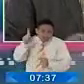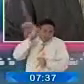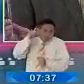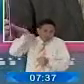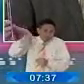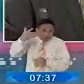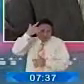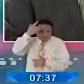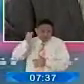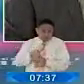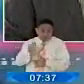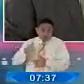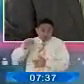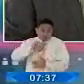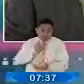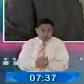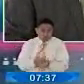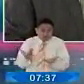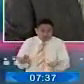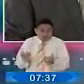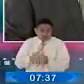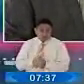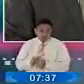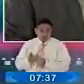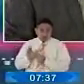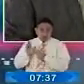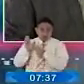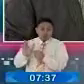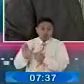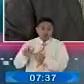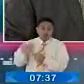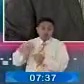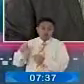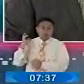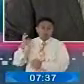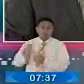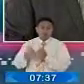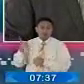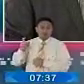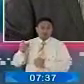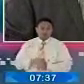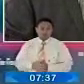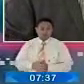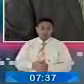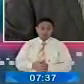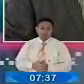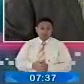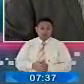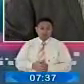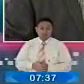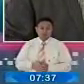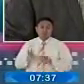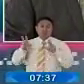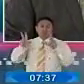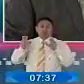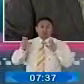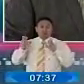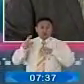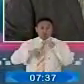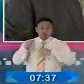una pandemia tan dura que reveló muchísimas necesidades. Entonces, para poder hacer los temas de